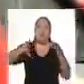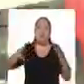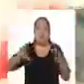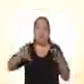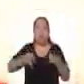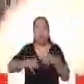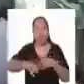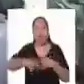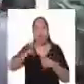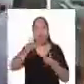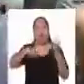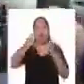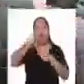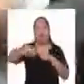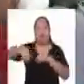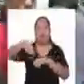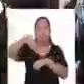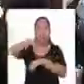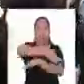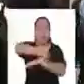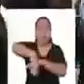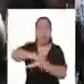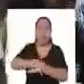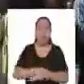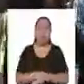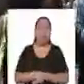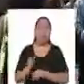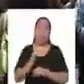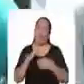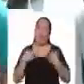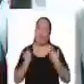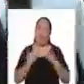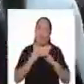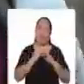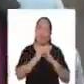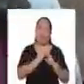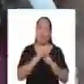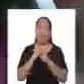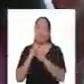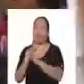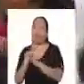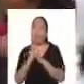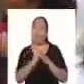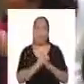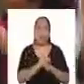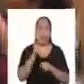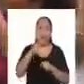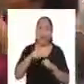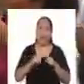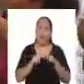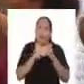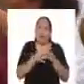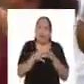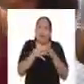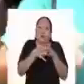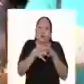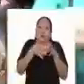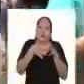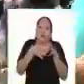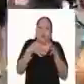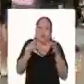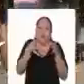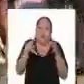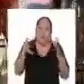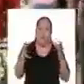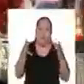Poco pudieron hacer el gobierno central y los gobiernos locales para encarar el desborde de ambulantes en la ciudad